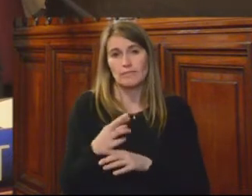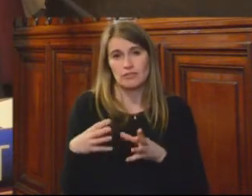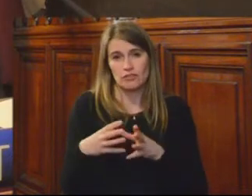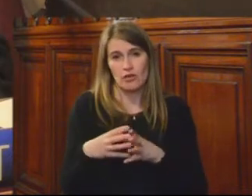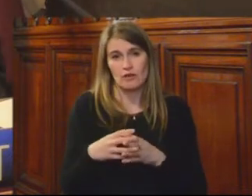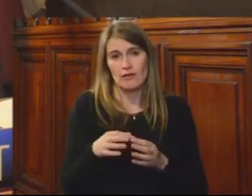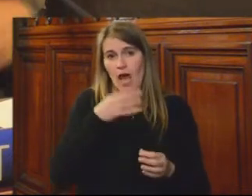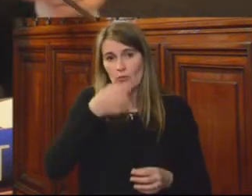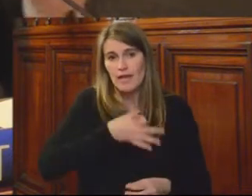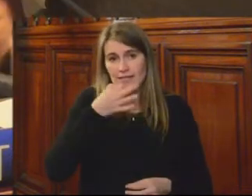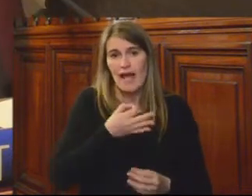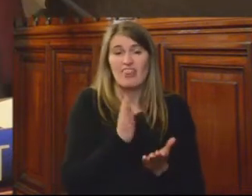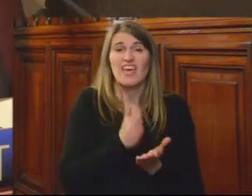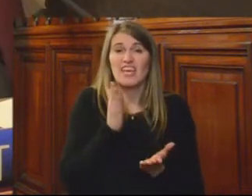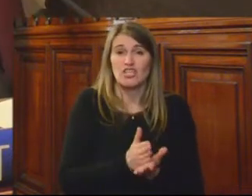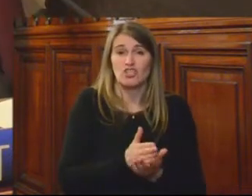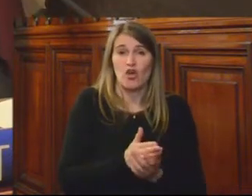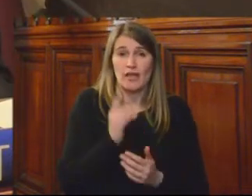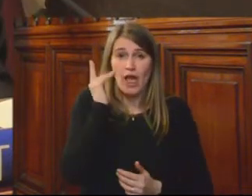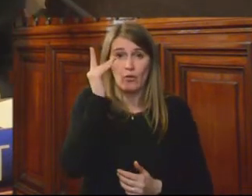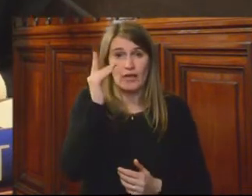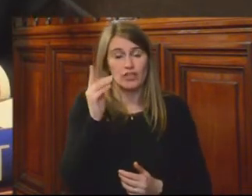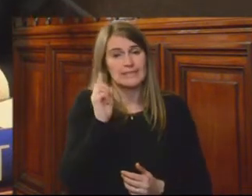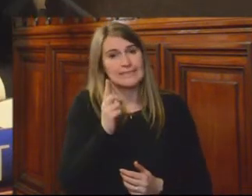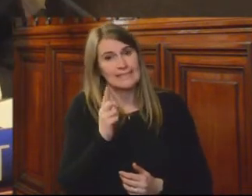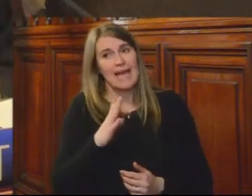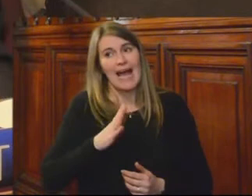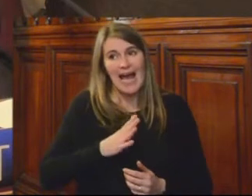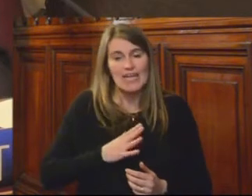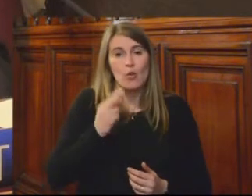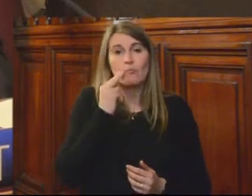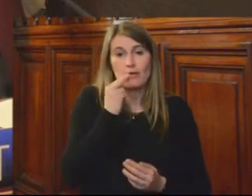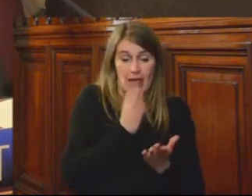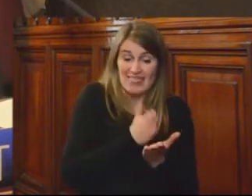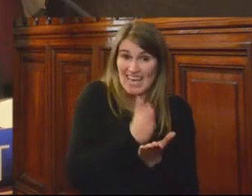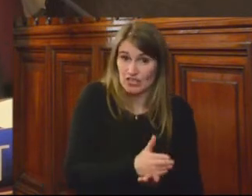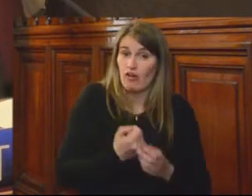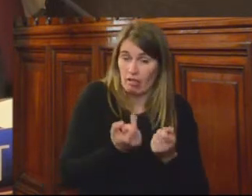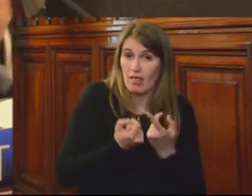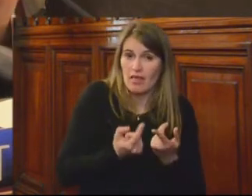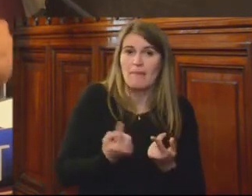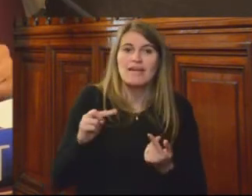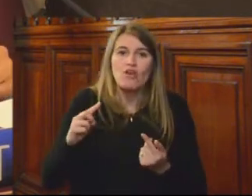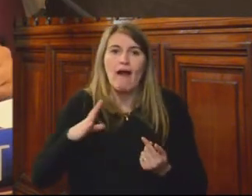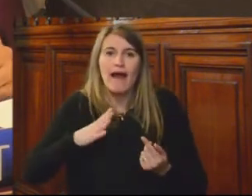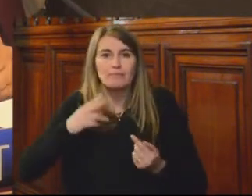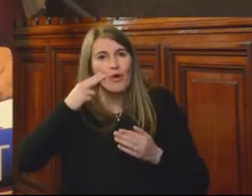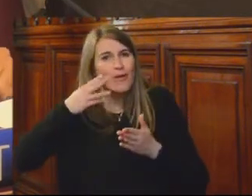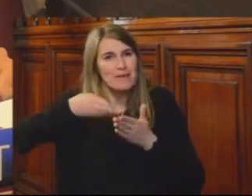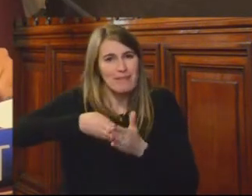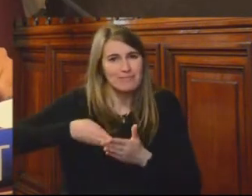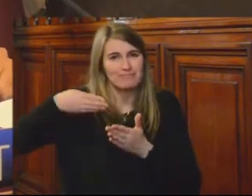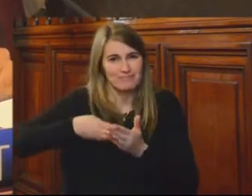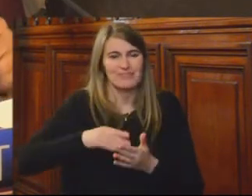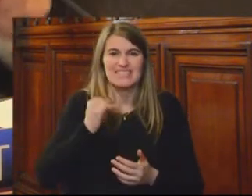de derecho a la educación sin mencionar algunas amenazas que existen sobre ese derecho en el marco de este año. Como lo informamos a la comisión